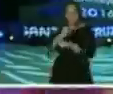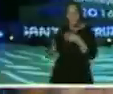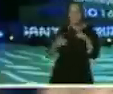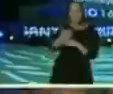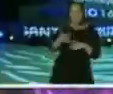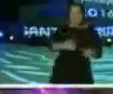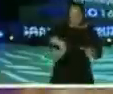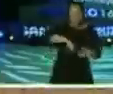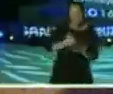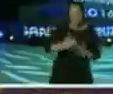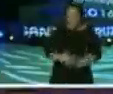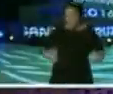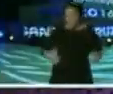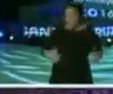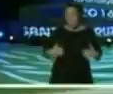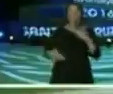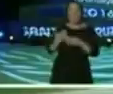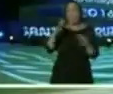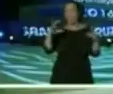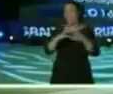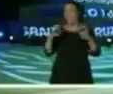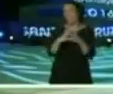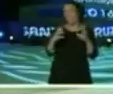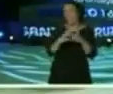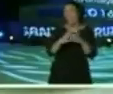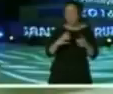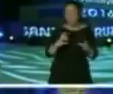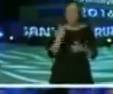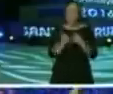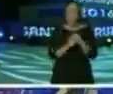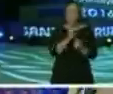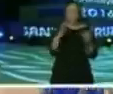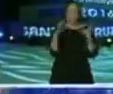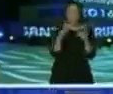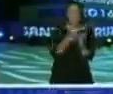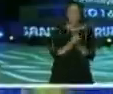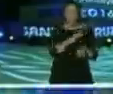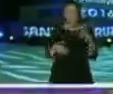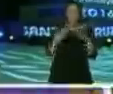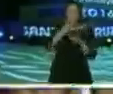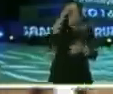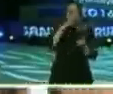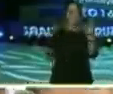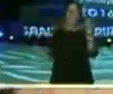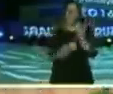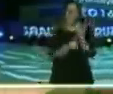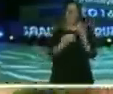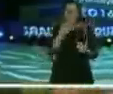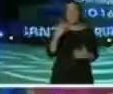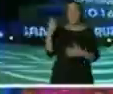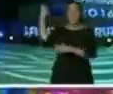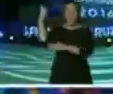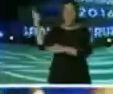de costillas, hago un tour por la gavilla, por una papa guisada, yo despido un gusanada, si me llaman de agaete,